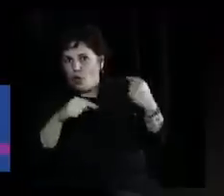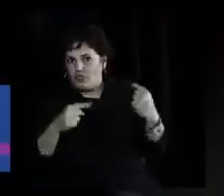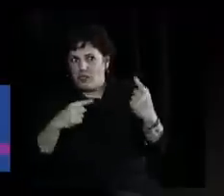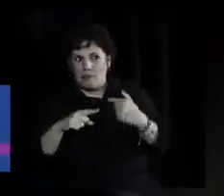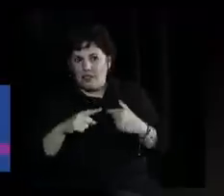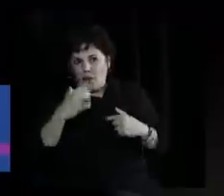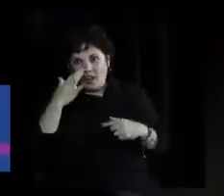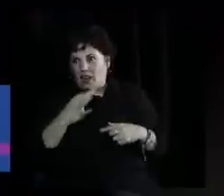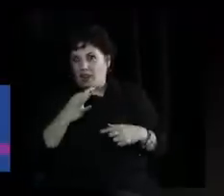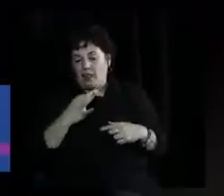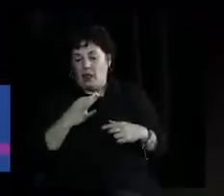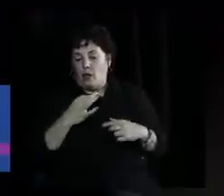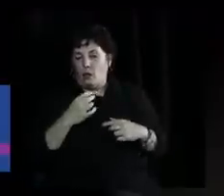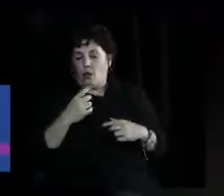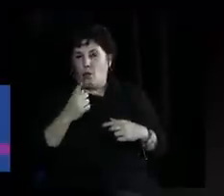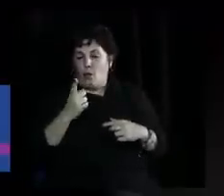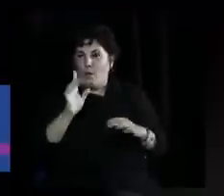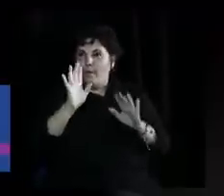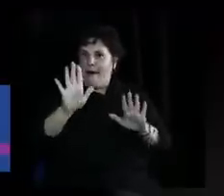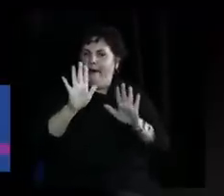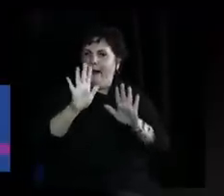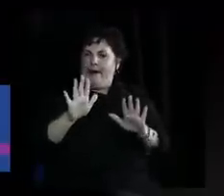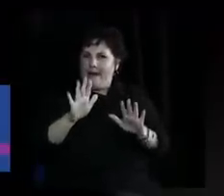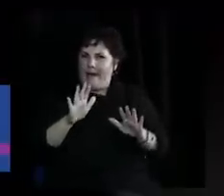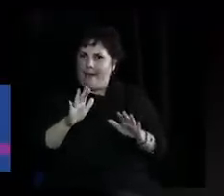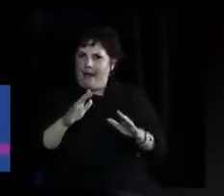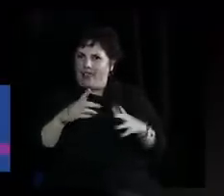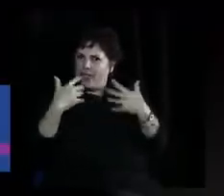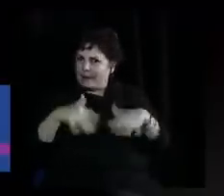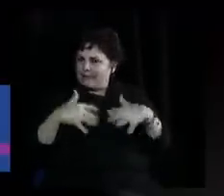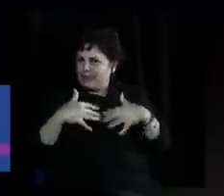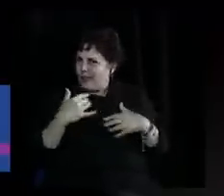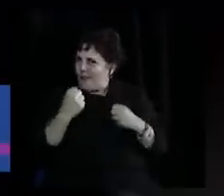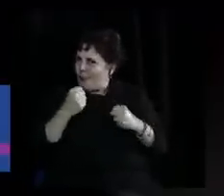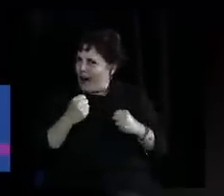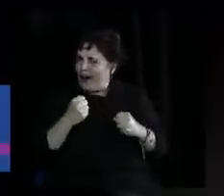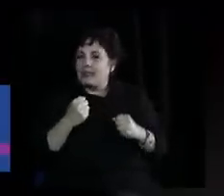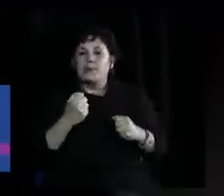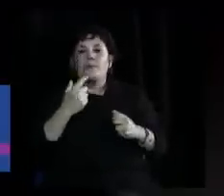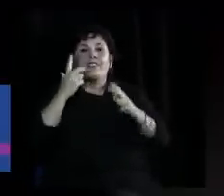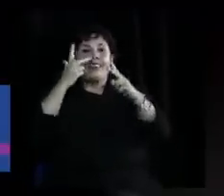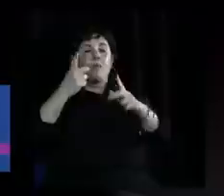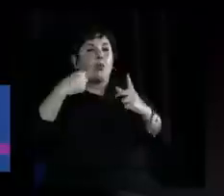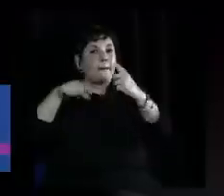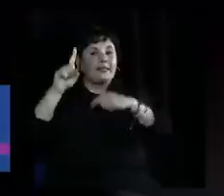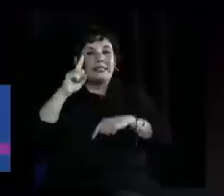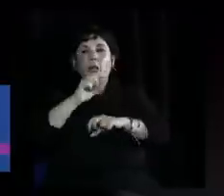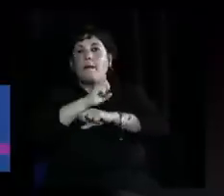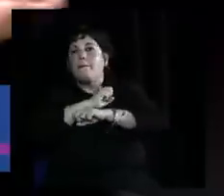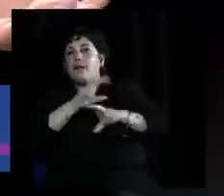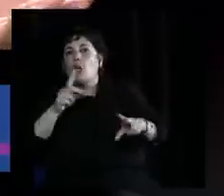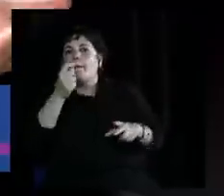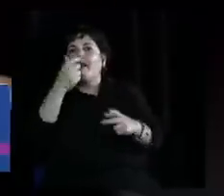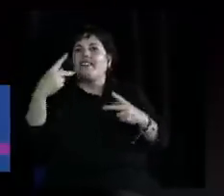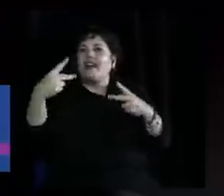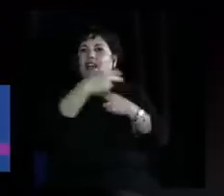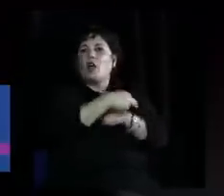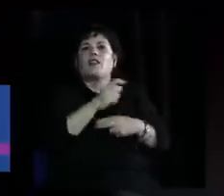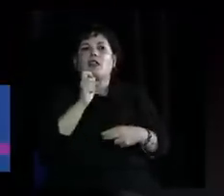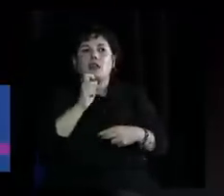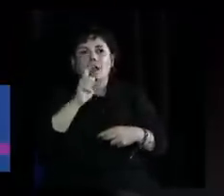realidad es un golpe muy complicado. Advertíamos ya el año pasado que la parte más cruda de ese recorte era la